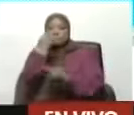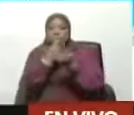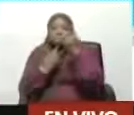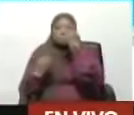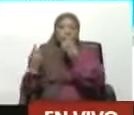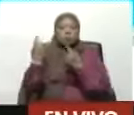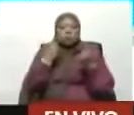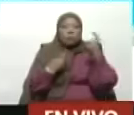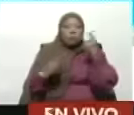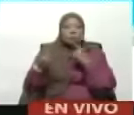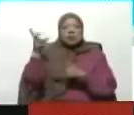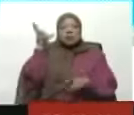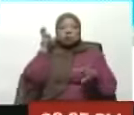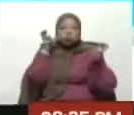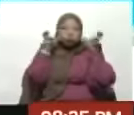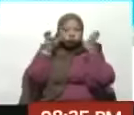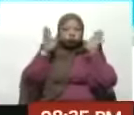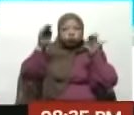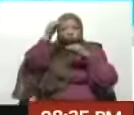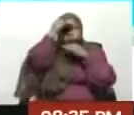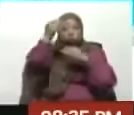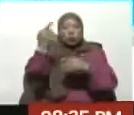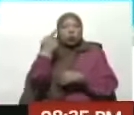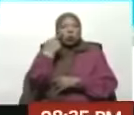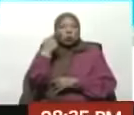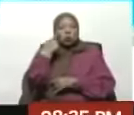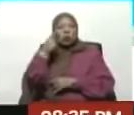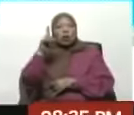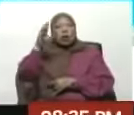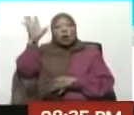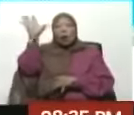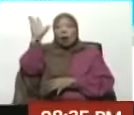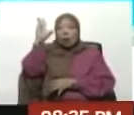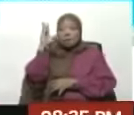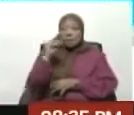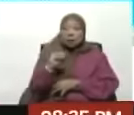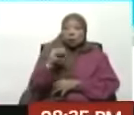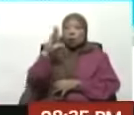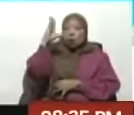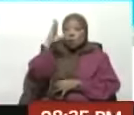Mil oídos. Alerta Fuerza Armada Nacional Bolivariana.